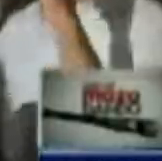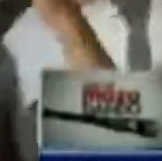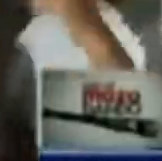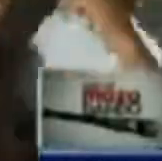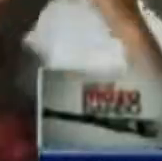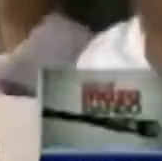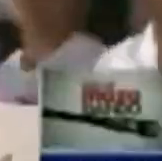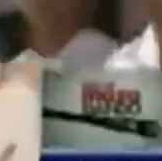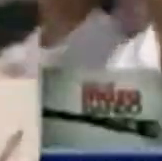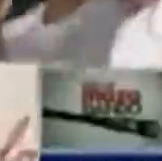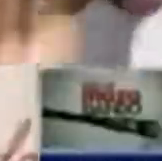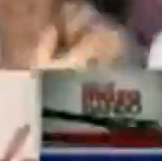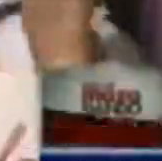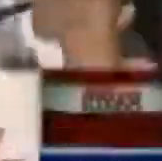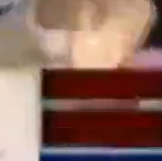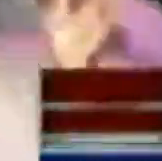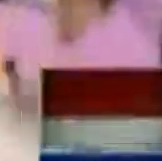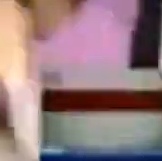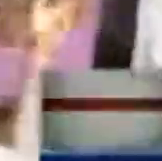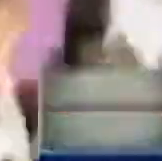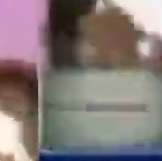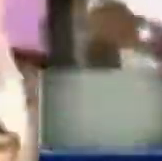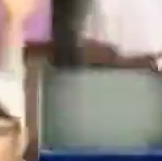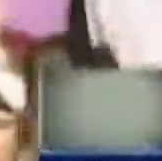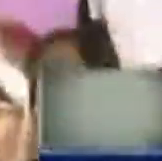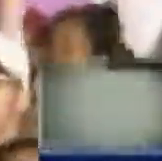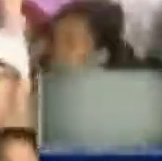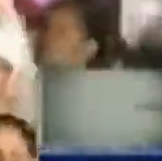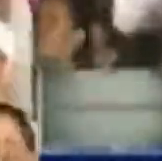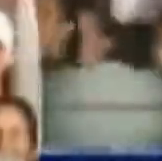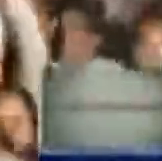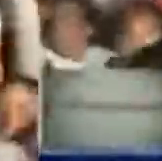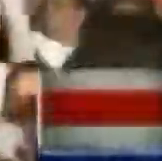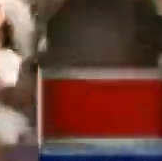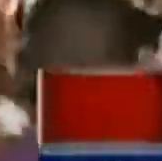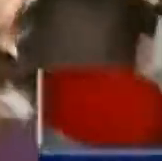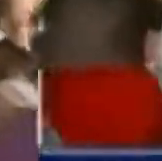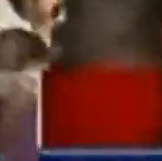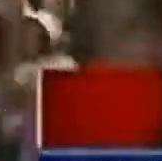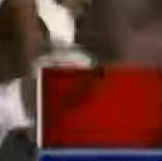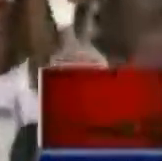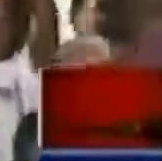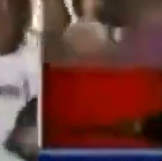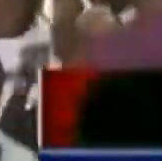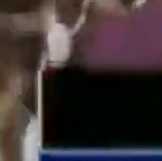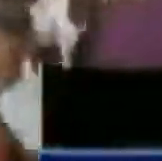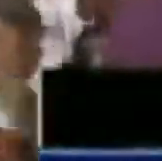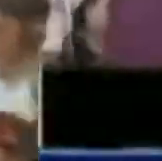Vamos todo parque por favor